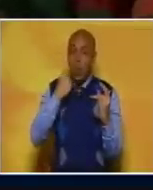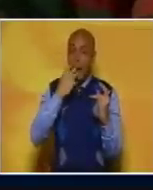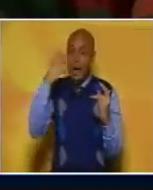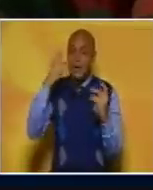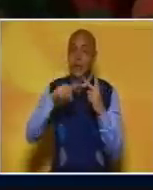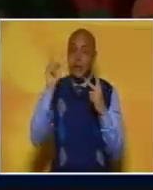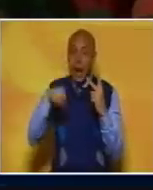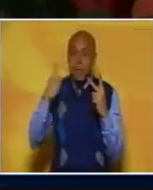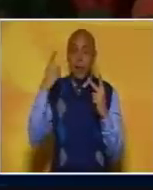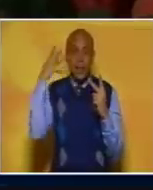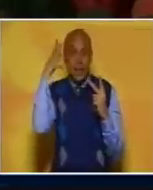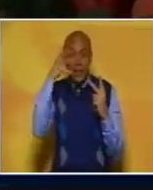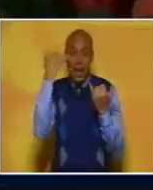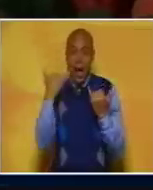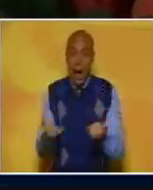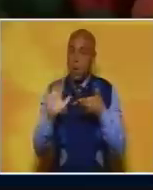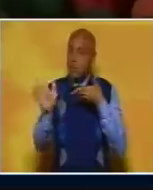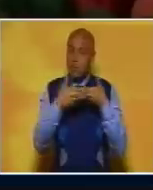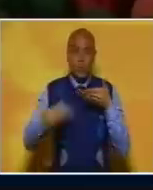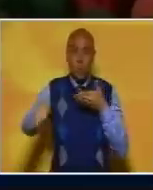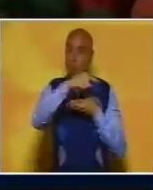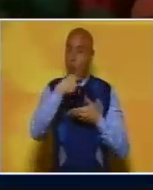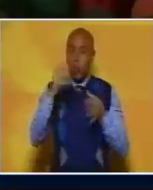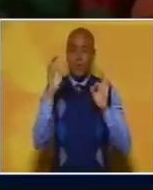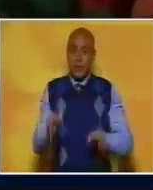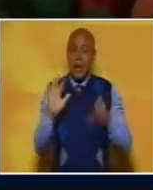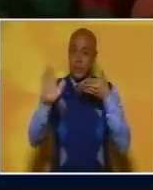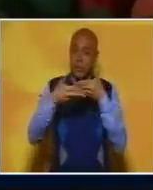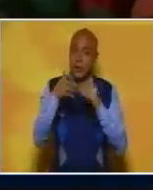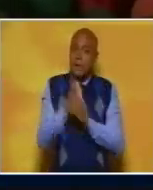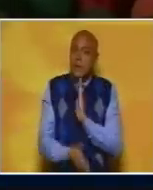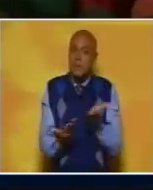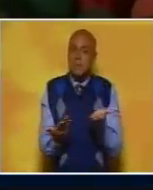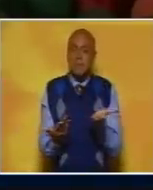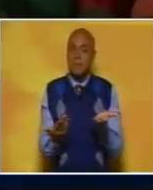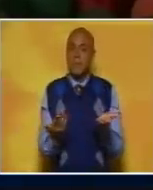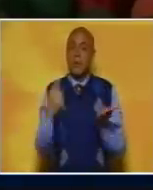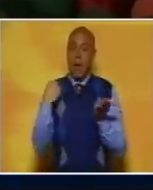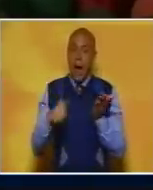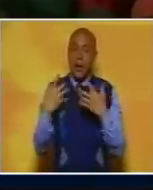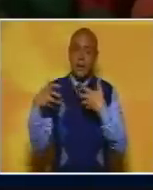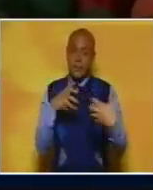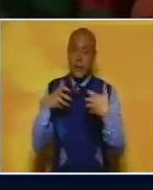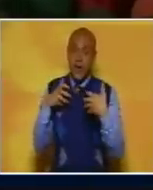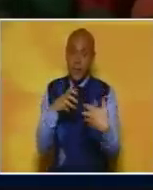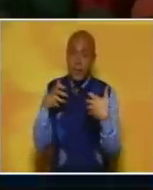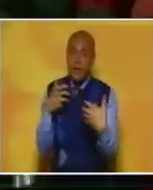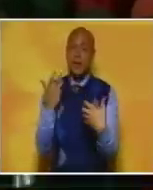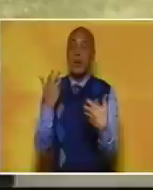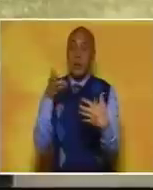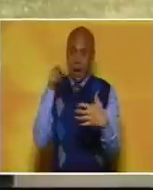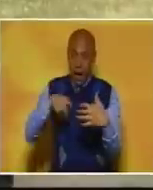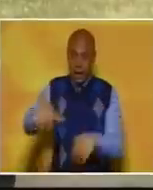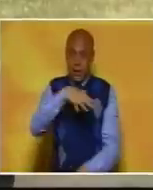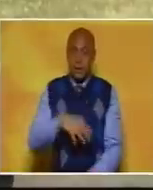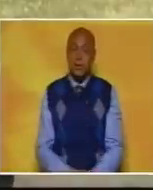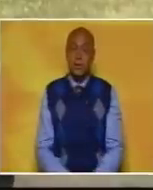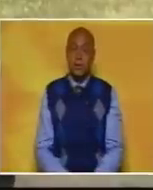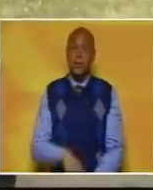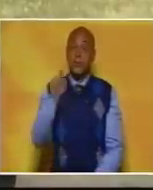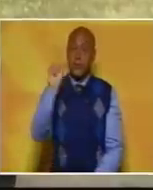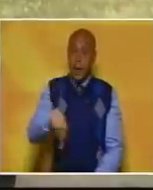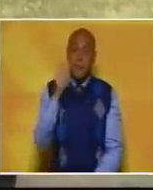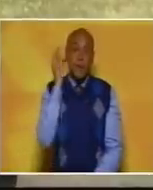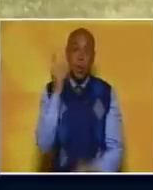este momento pues está todo totalmente paralizado debido a diferentes enfrentamientos que se han generado allí. Señaló además